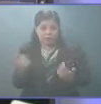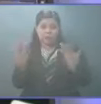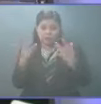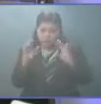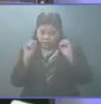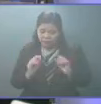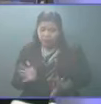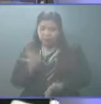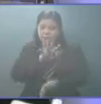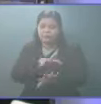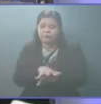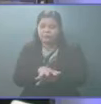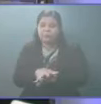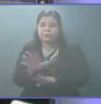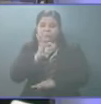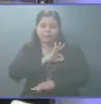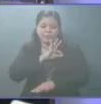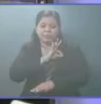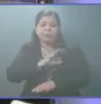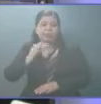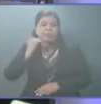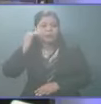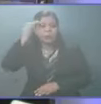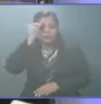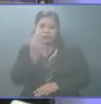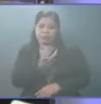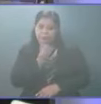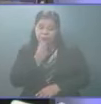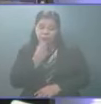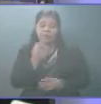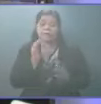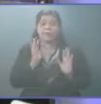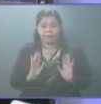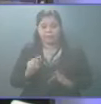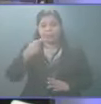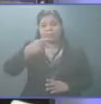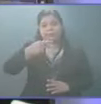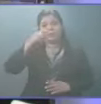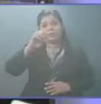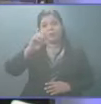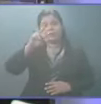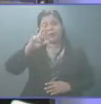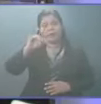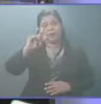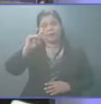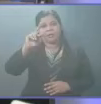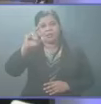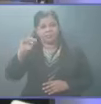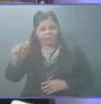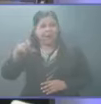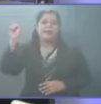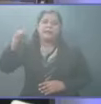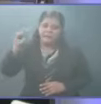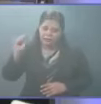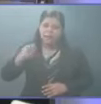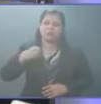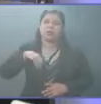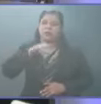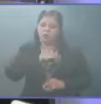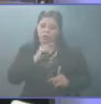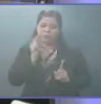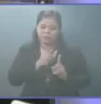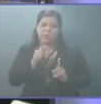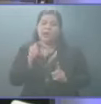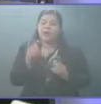involucrarse en favor del adulto mayor. Ahora, la geriatría sí es la rama de la medicina que estudia